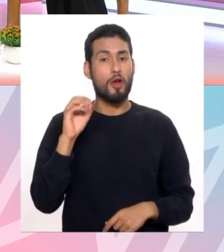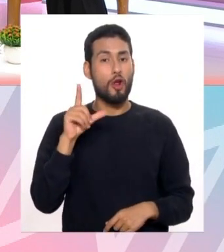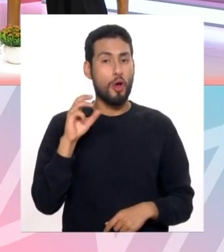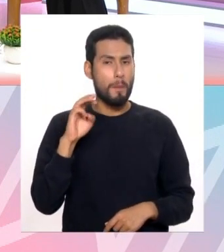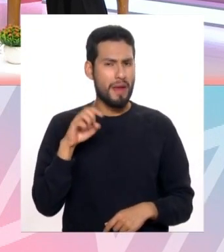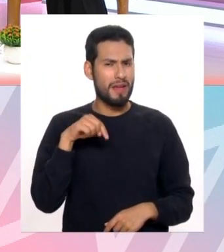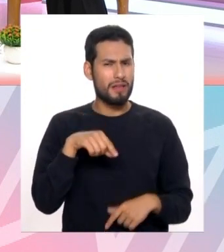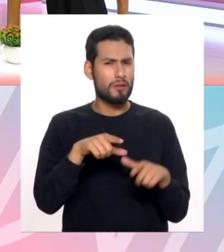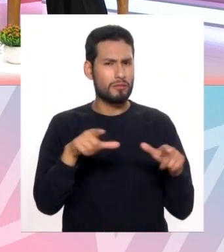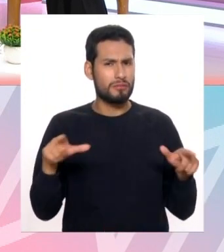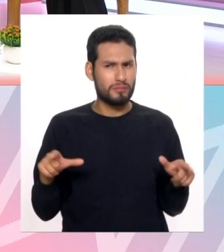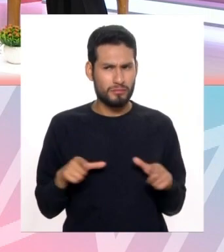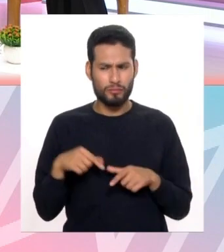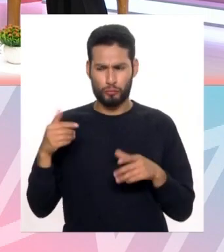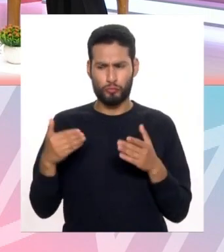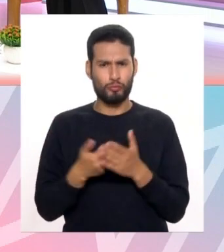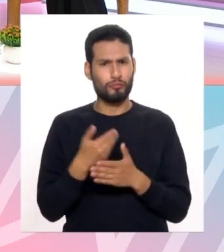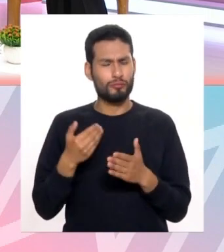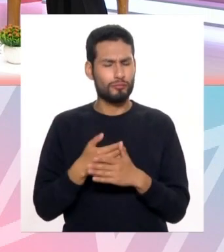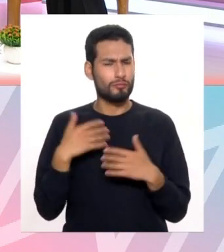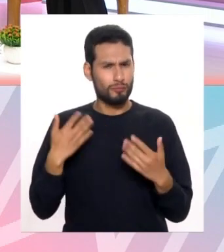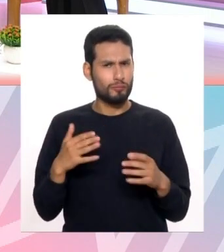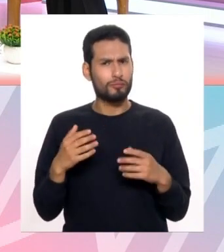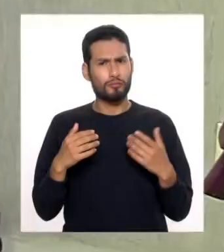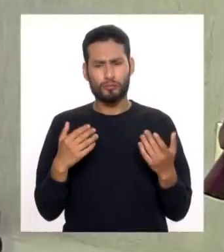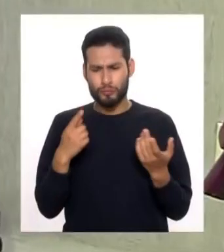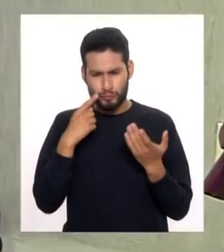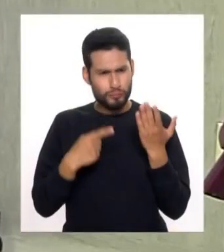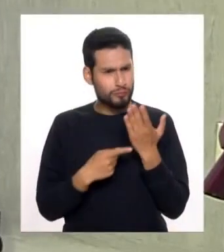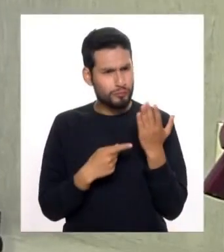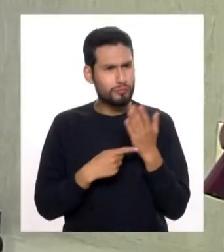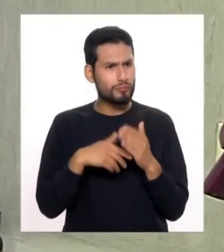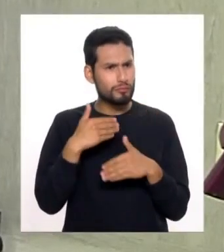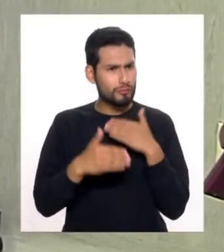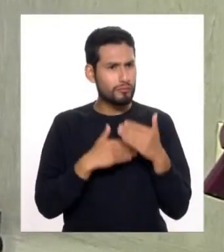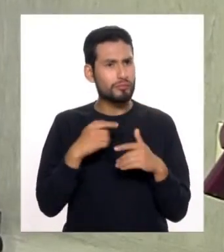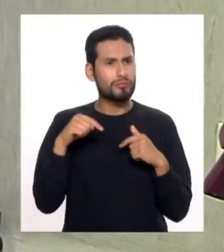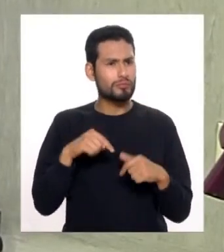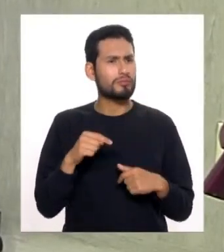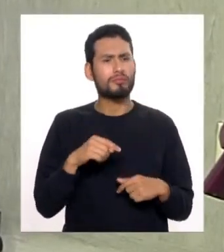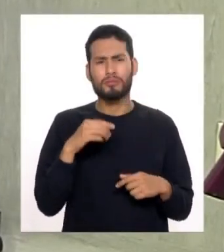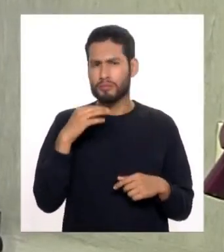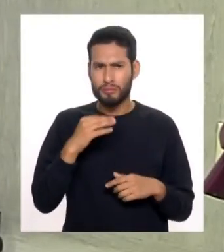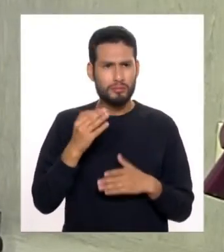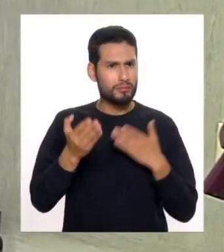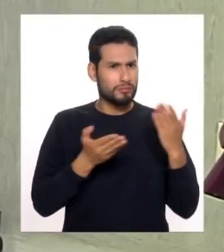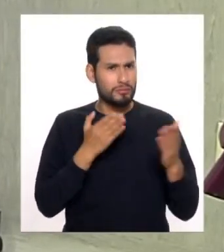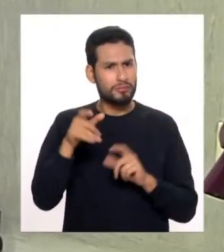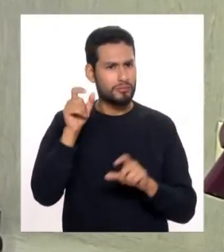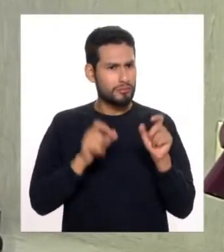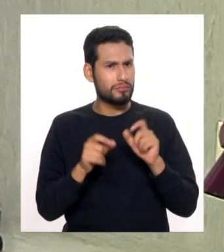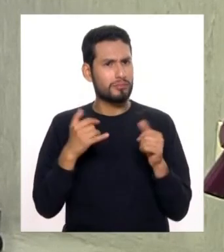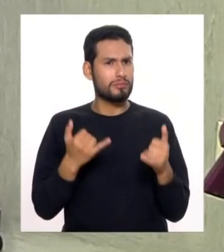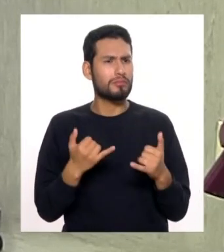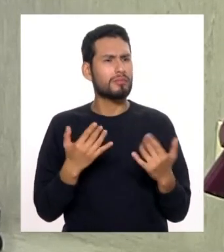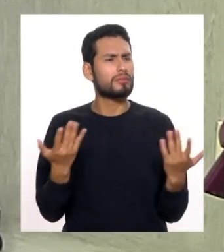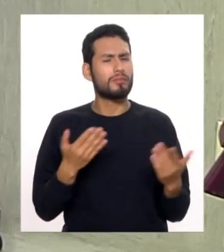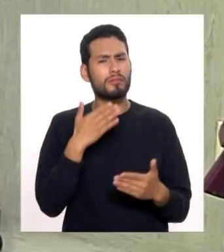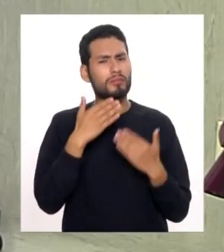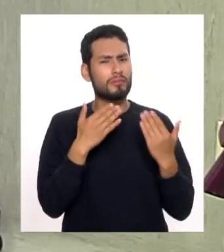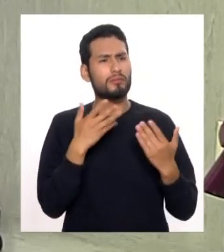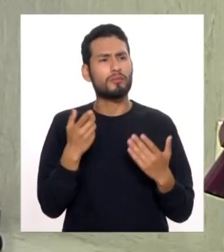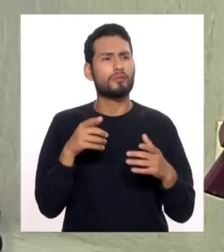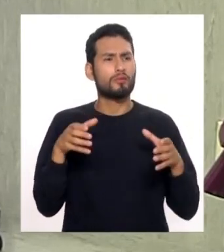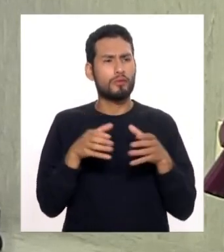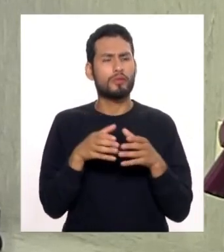área bastante nueva, con mucho desarrollo de tecnología y que siempre va a estar al servicio de la población. Y estamos hablando de la